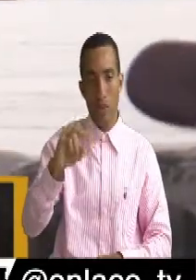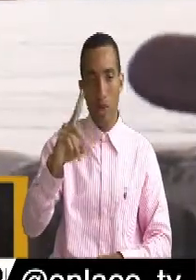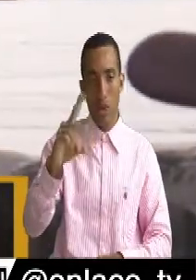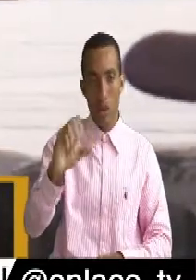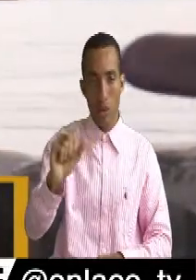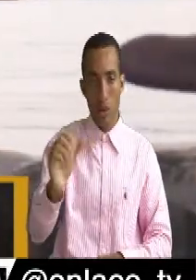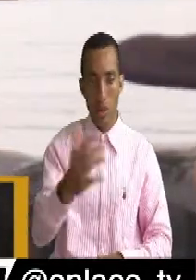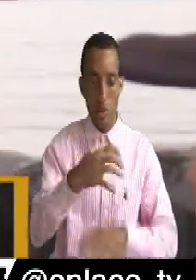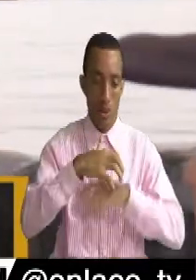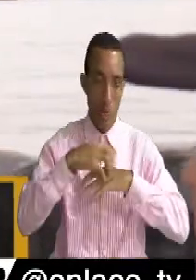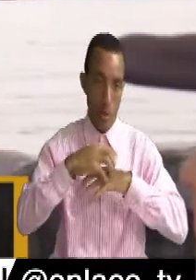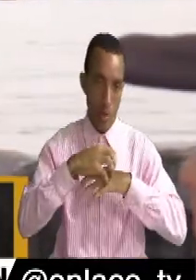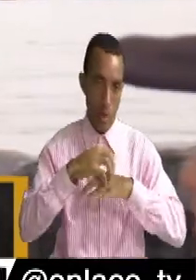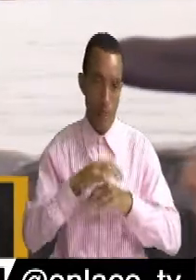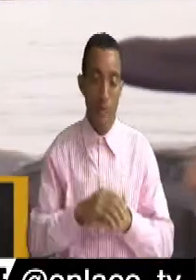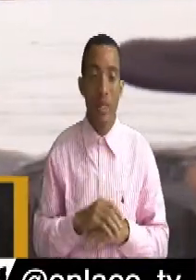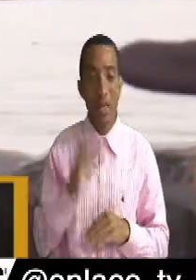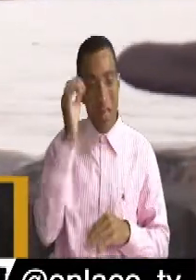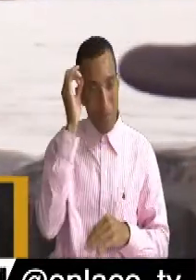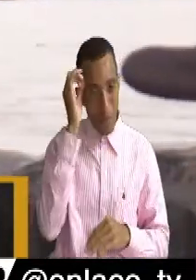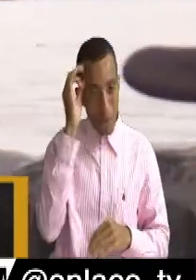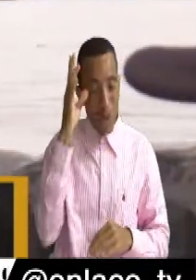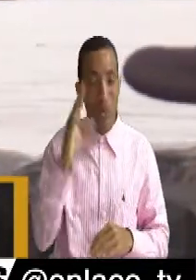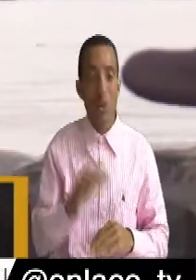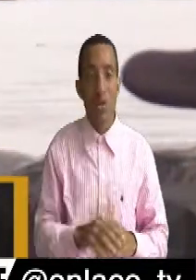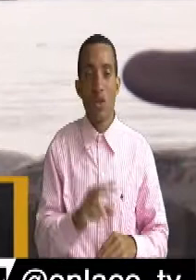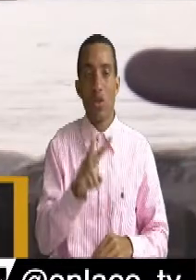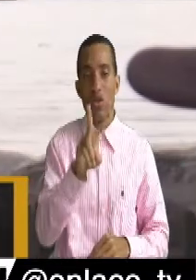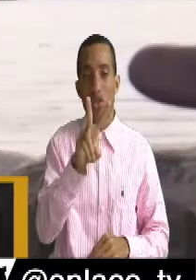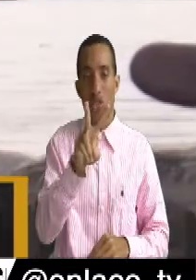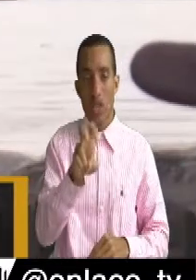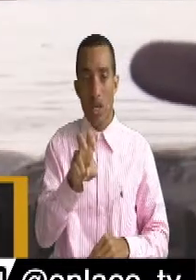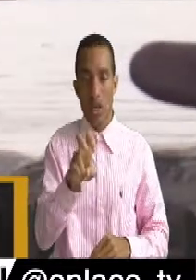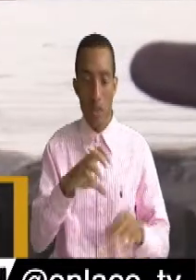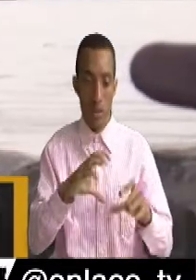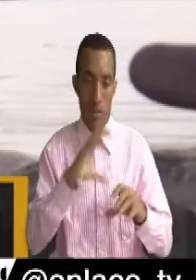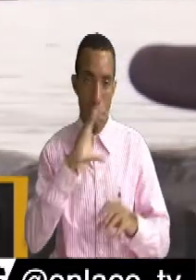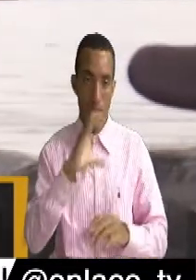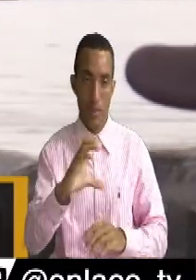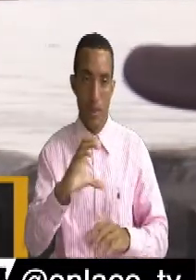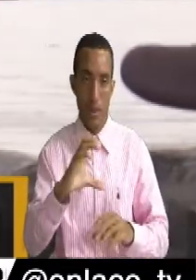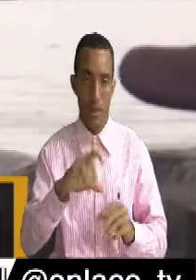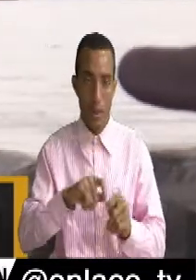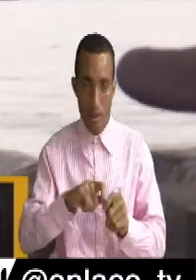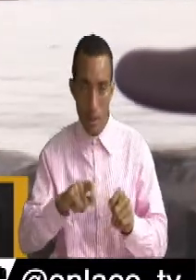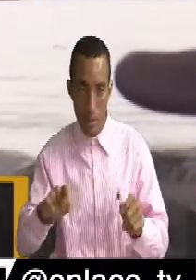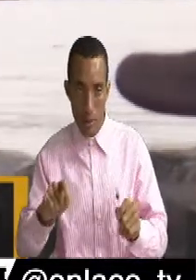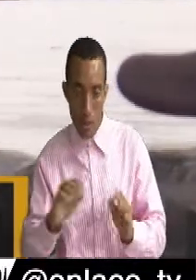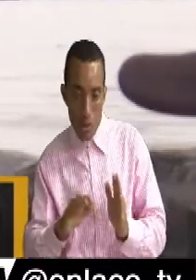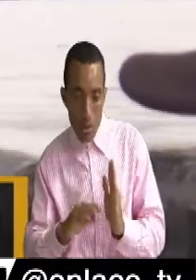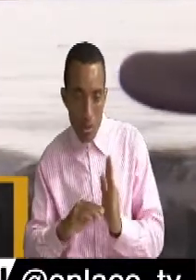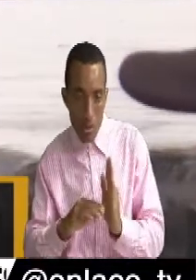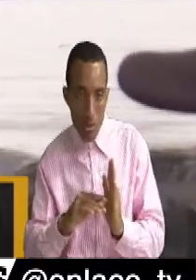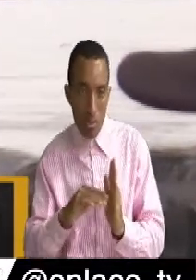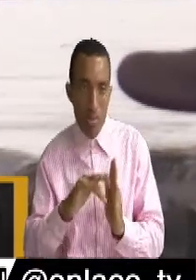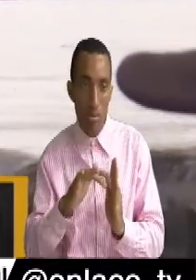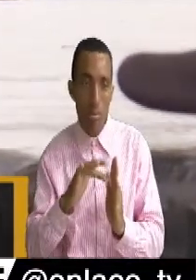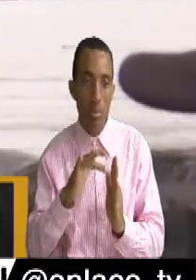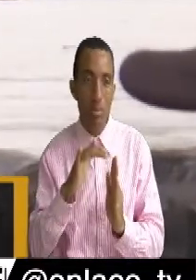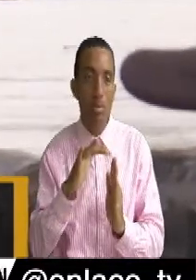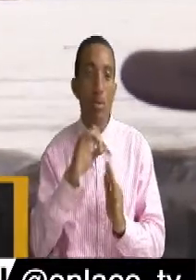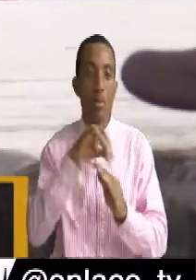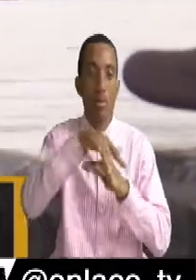7-8 centímetros más. Entonces invitamos a todas las comunidades ribereñas, las cuales